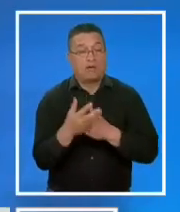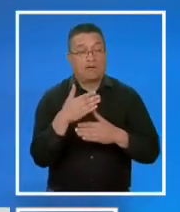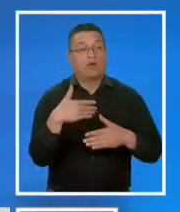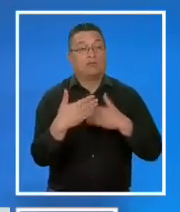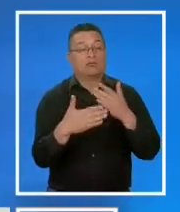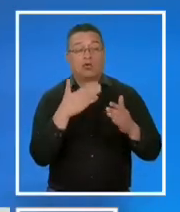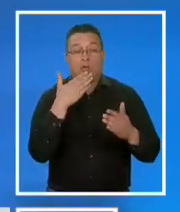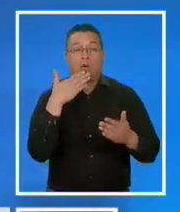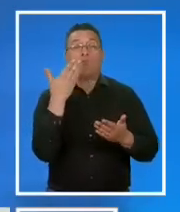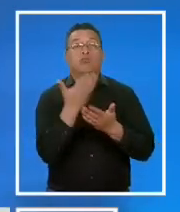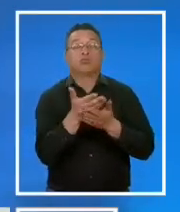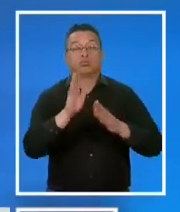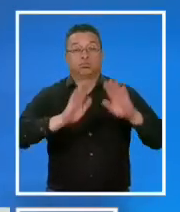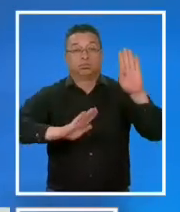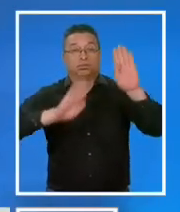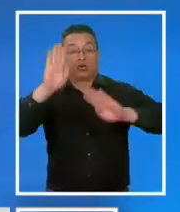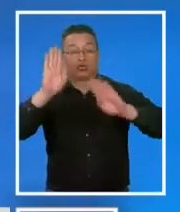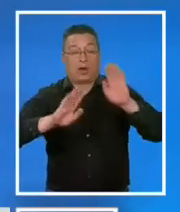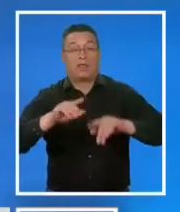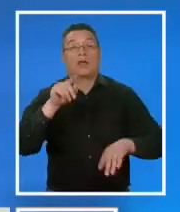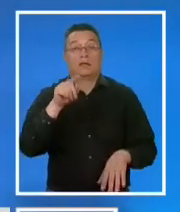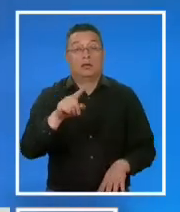nuevo postulantes